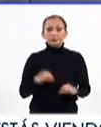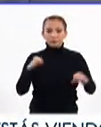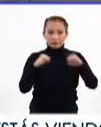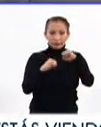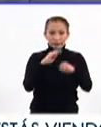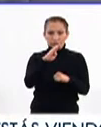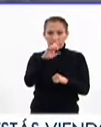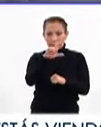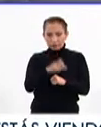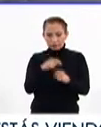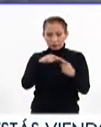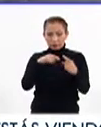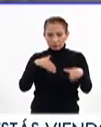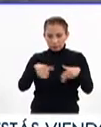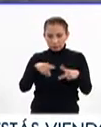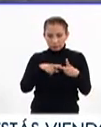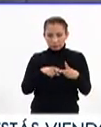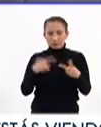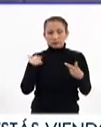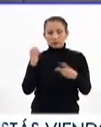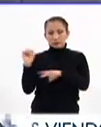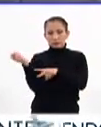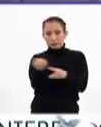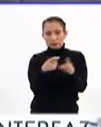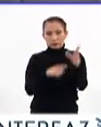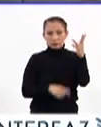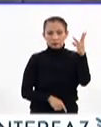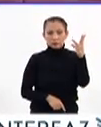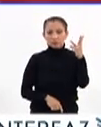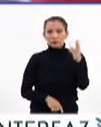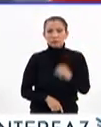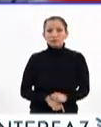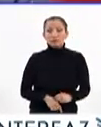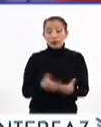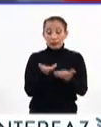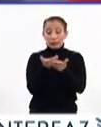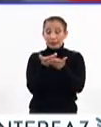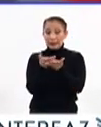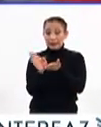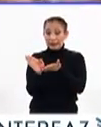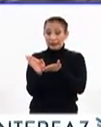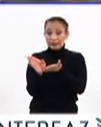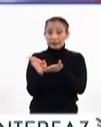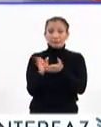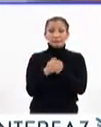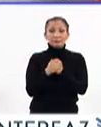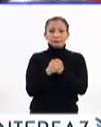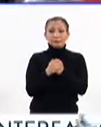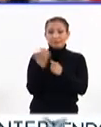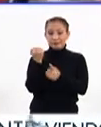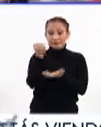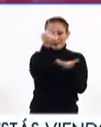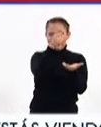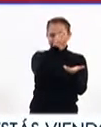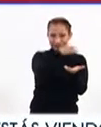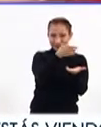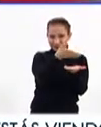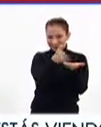Boxeo, la caminata y el béisbol. Aparte del